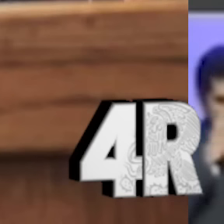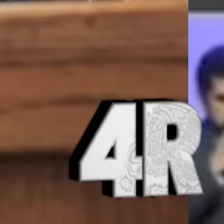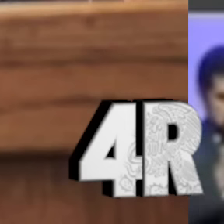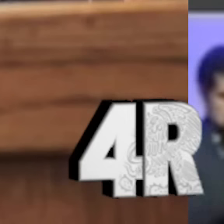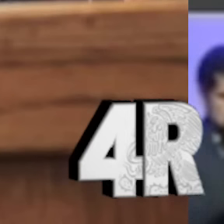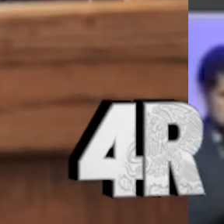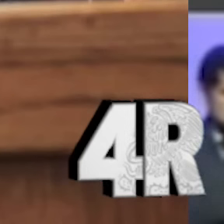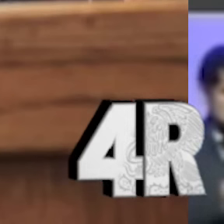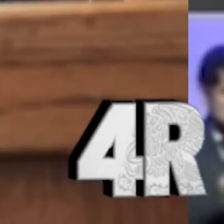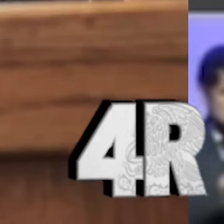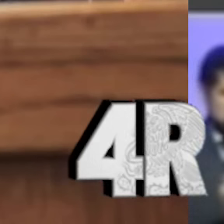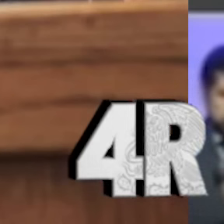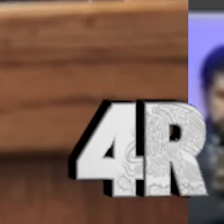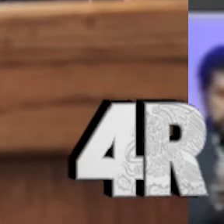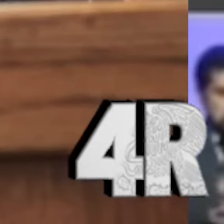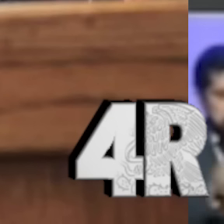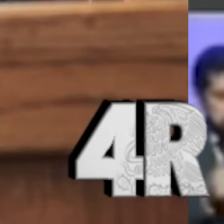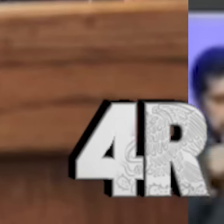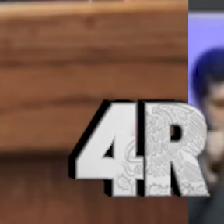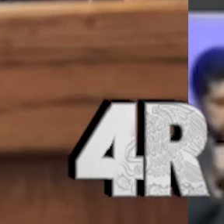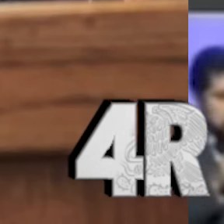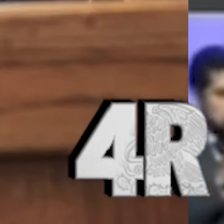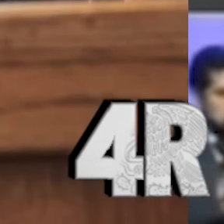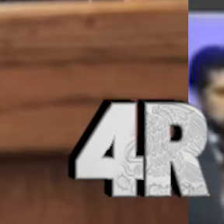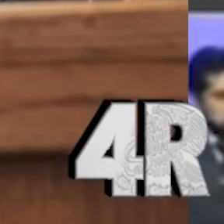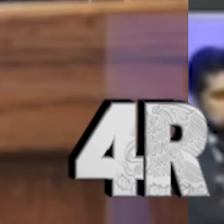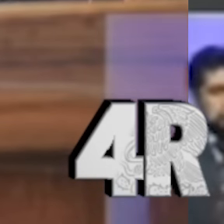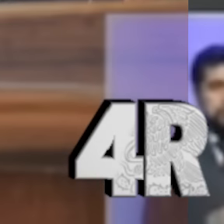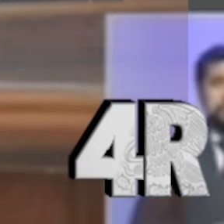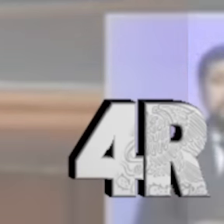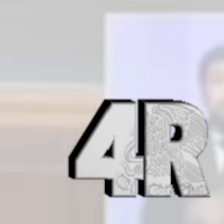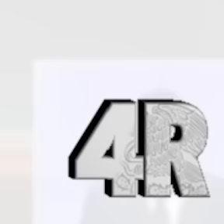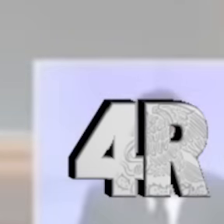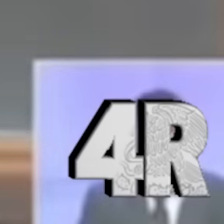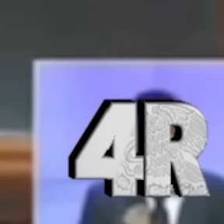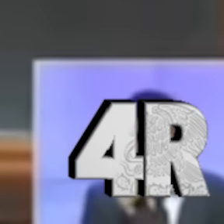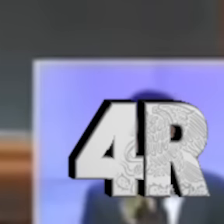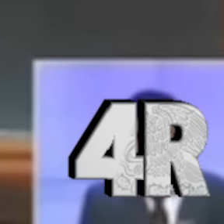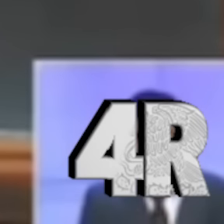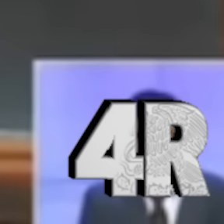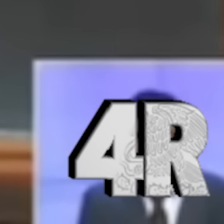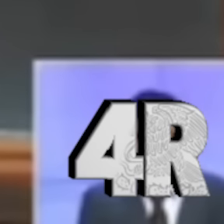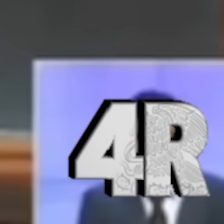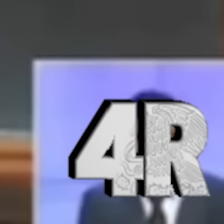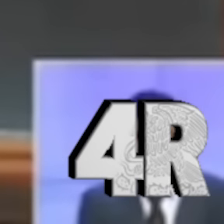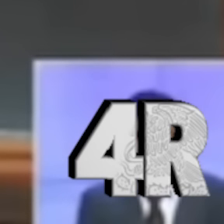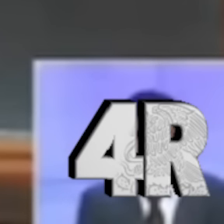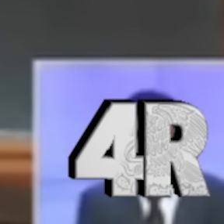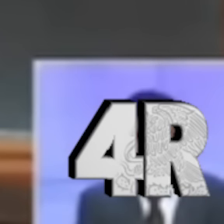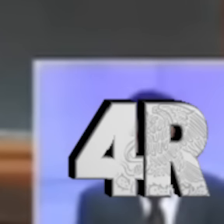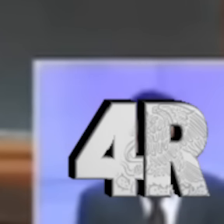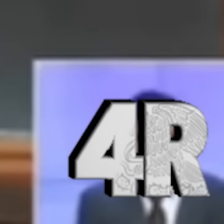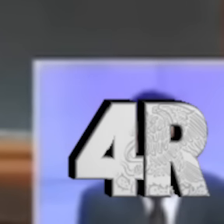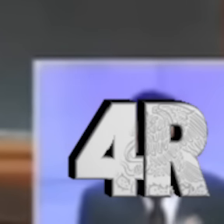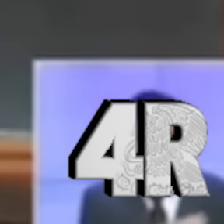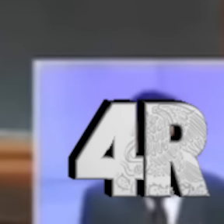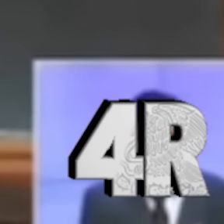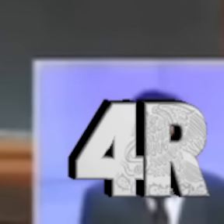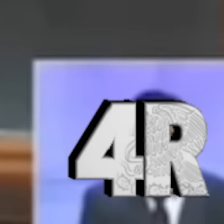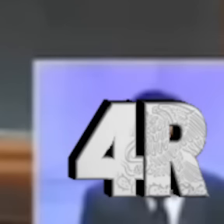la elección de jueces continúa a pesar de los amedrenta piña en consecuencia en el asunto general